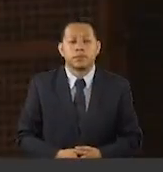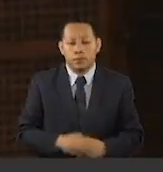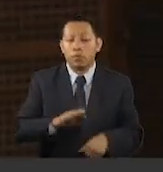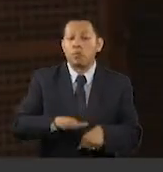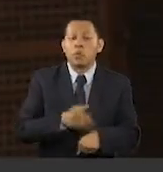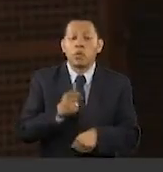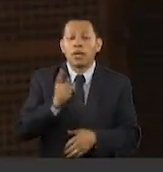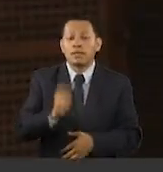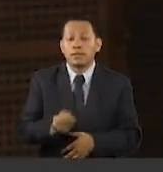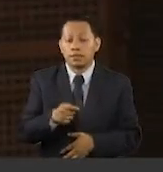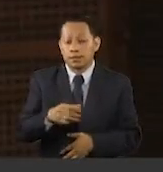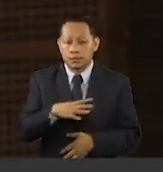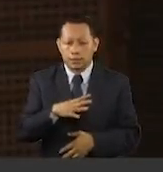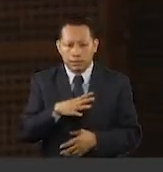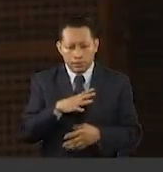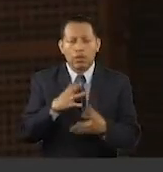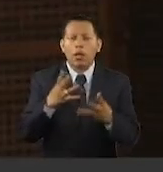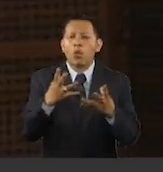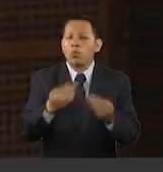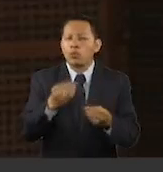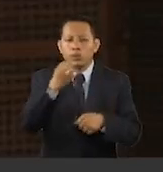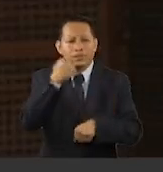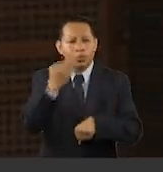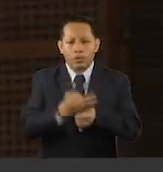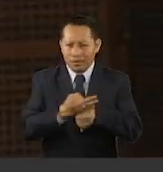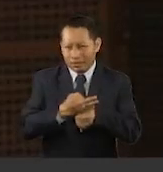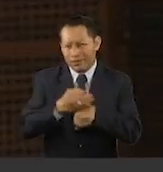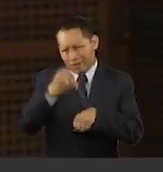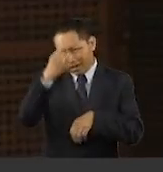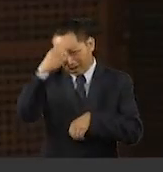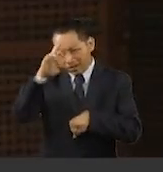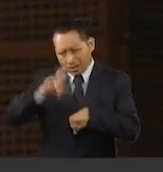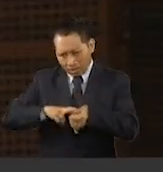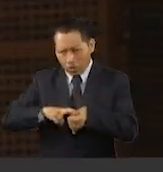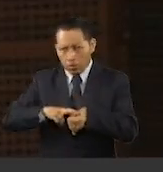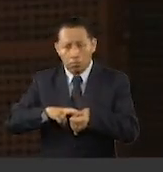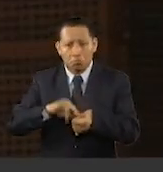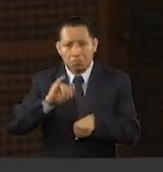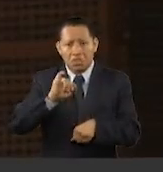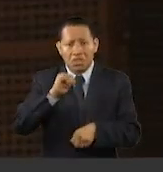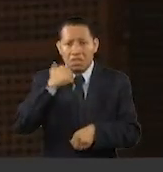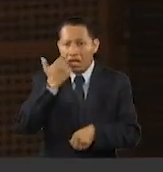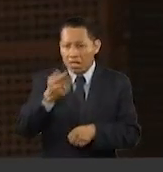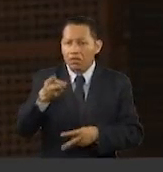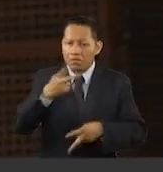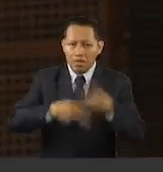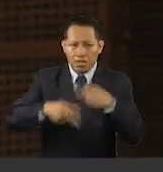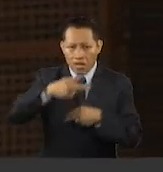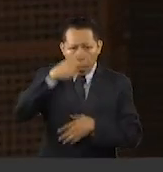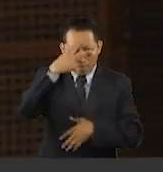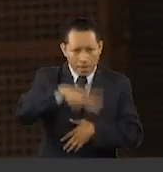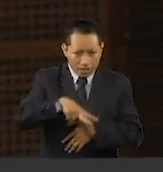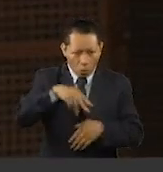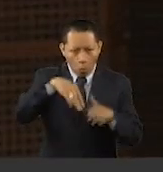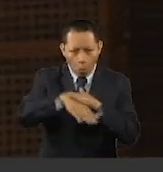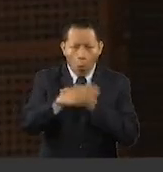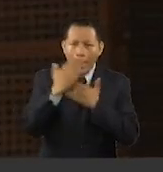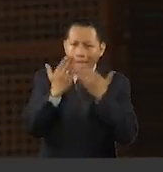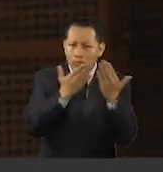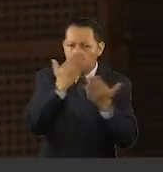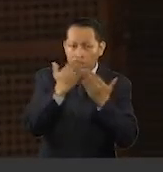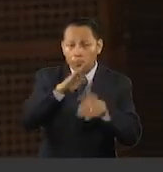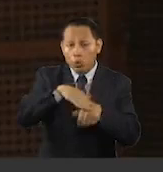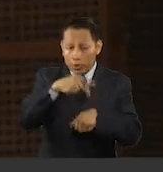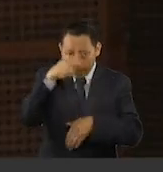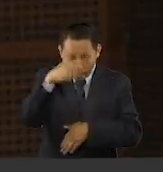Porque estamos teniendo decenas de miles de estudiantes extranjeros que optan por venir a México a estudiar. Porque México es